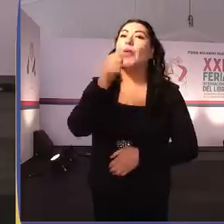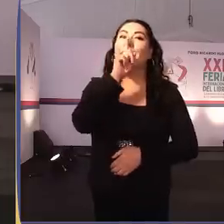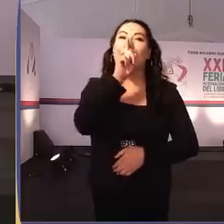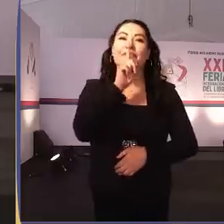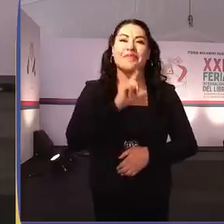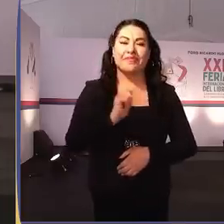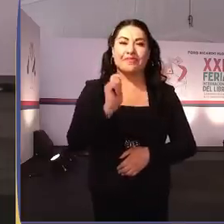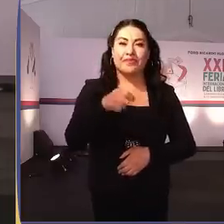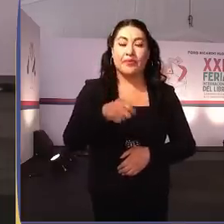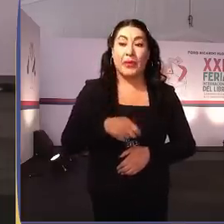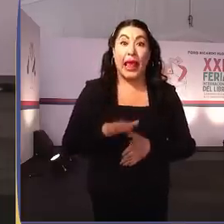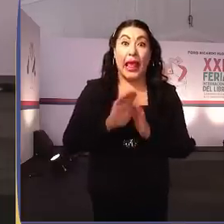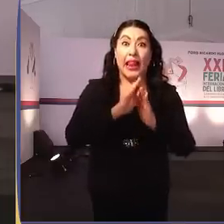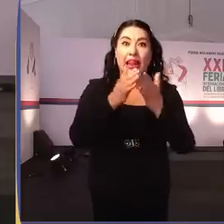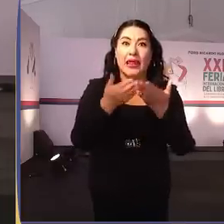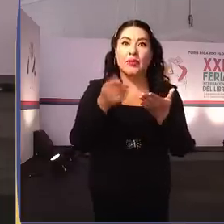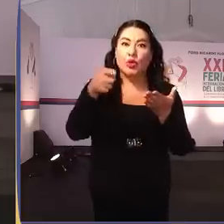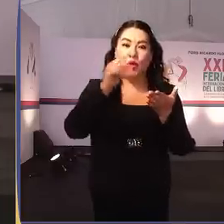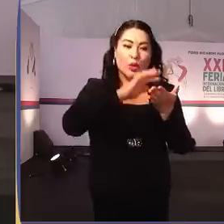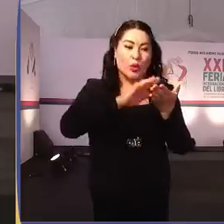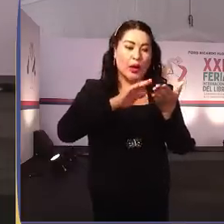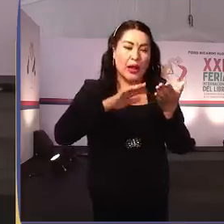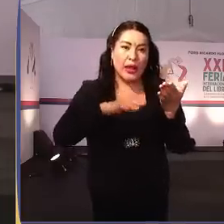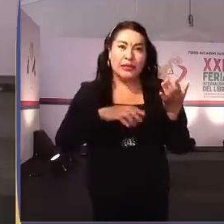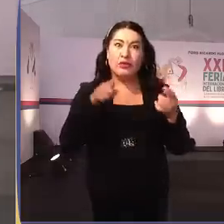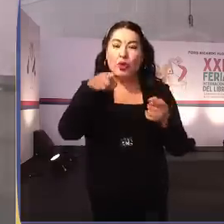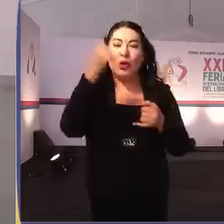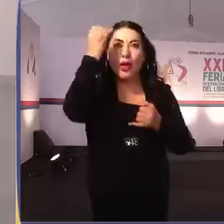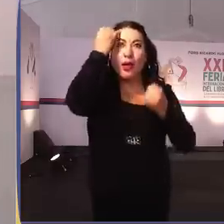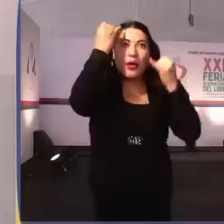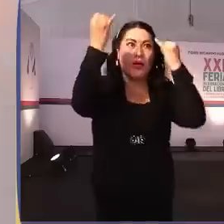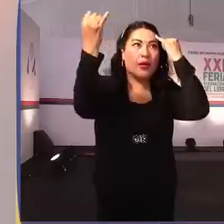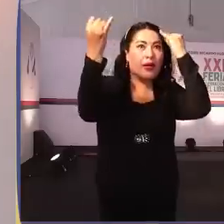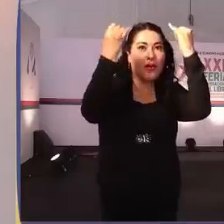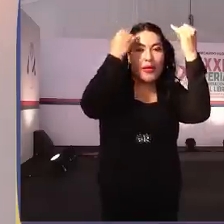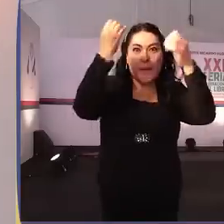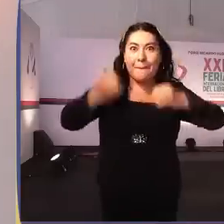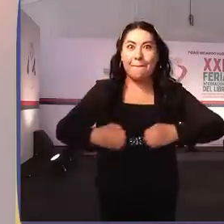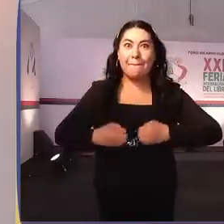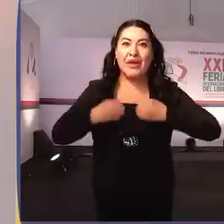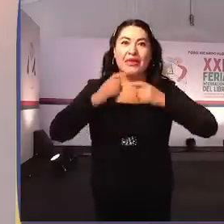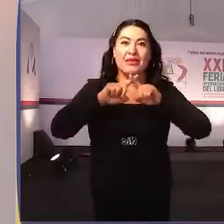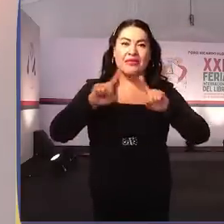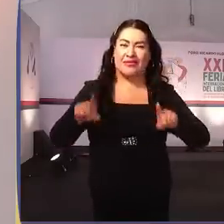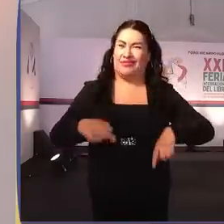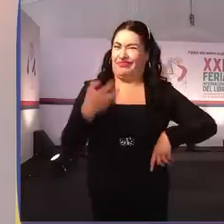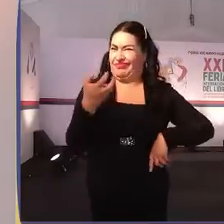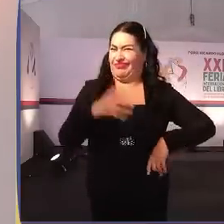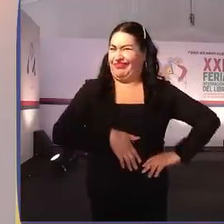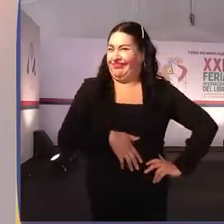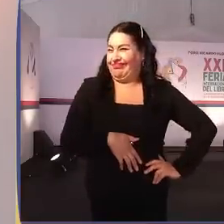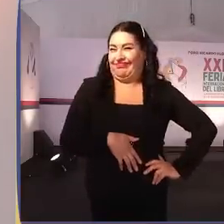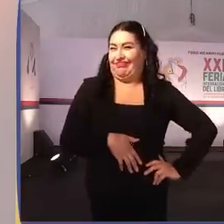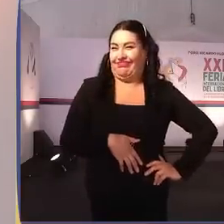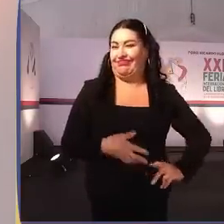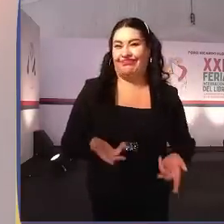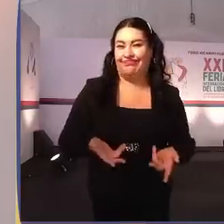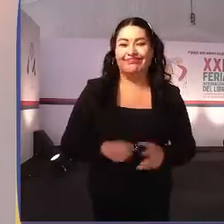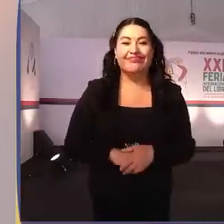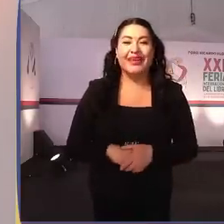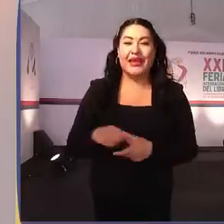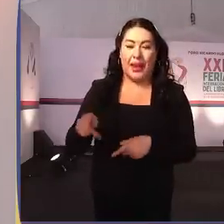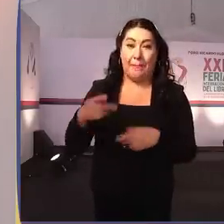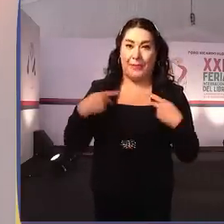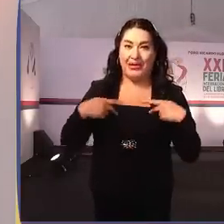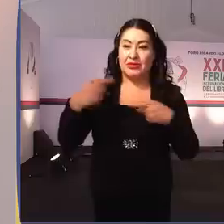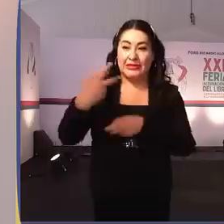llevan a lugares imaginarios y que podemos vivir otras vidas. Eso ya es una verdadera volada. O sea, los que nos